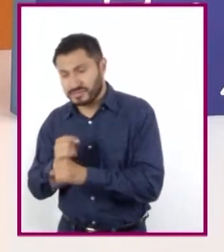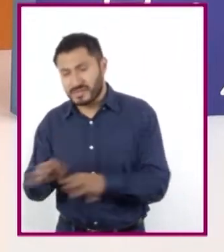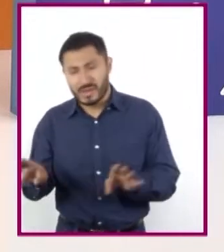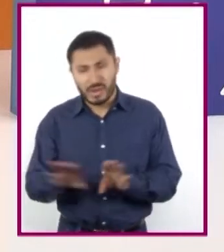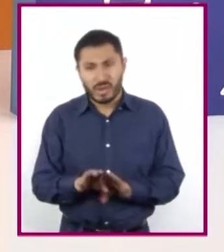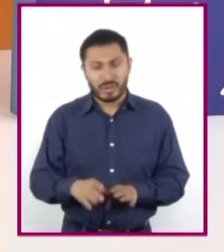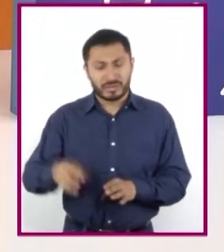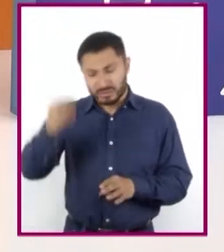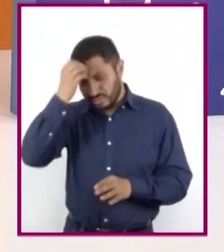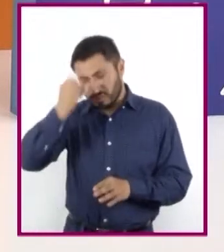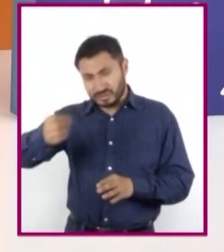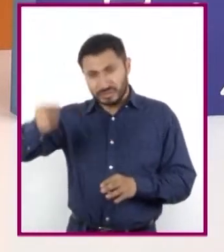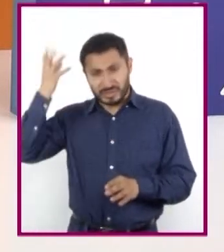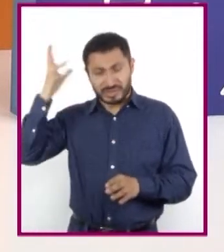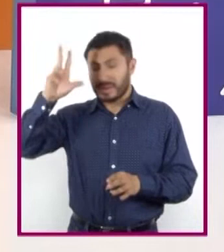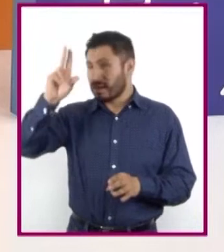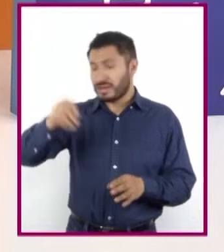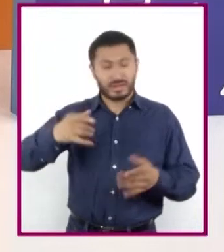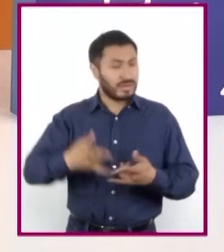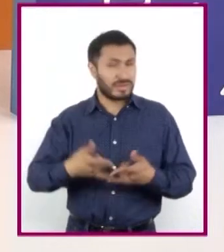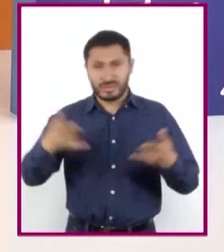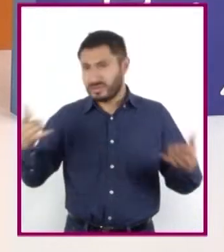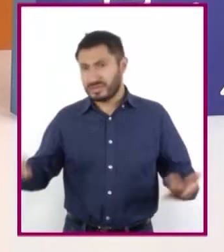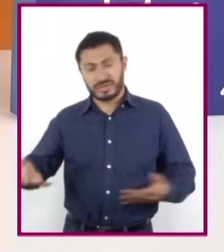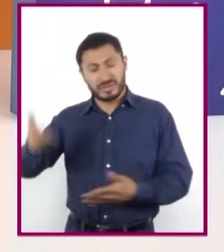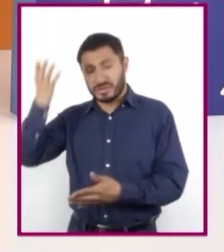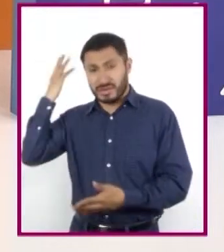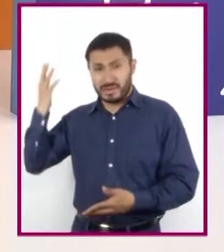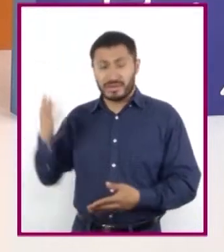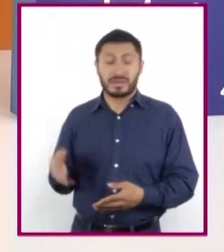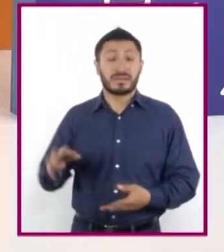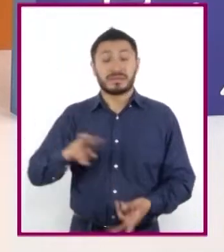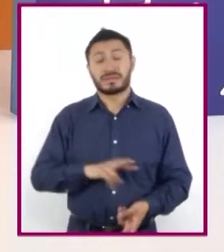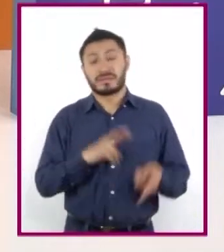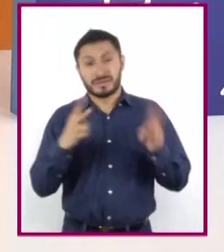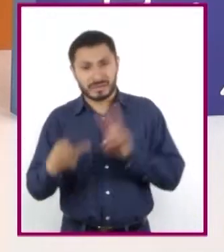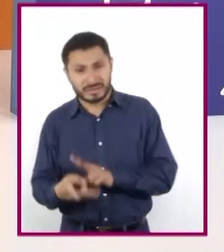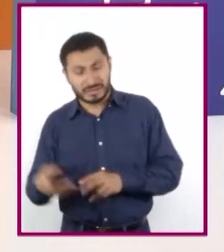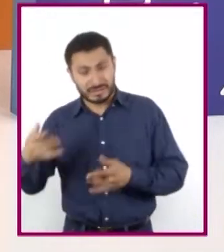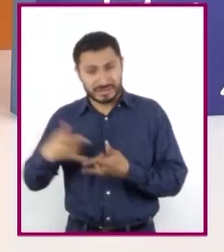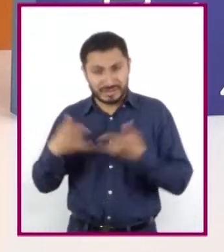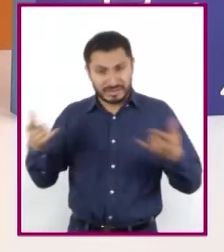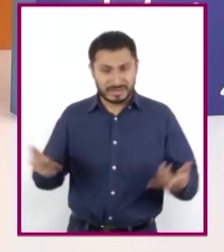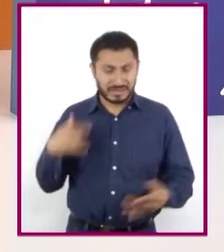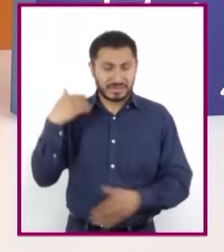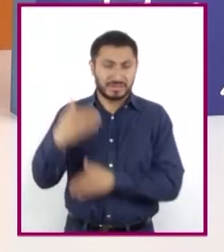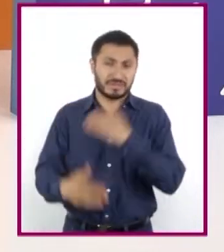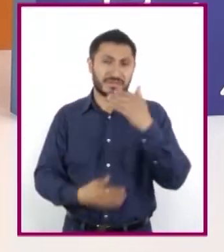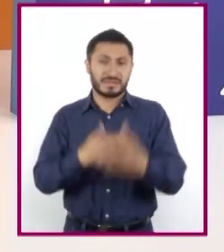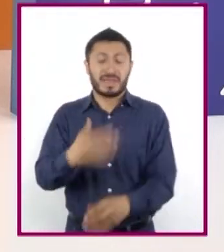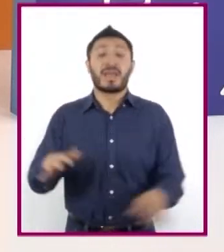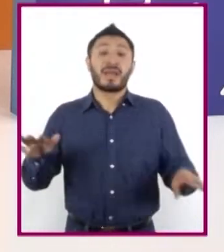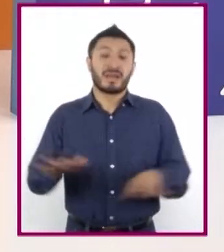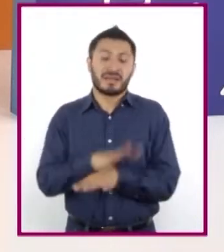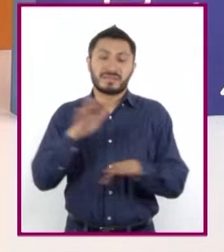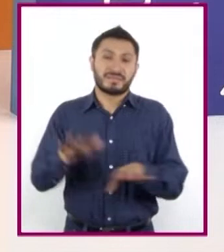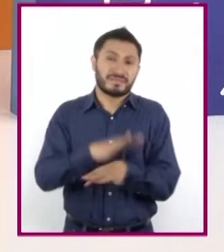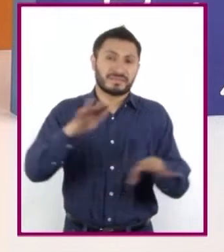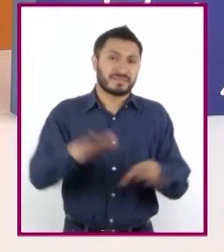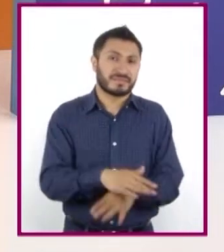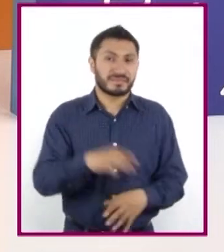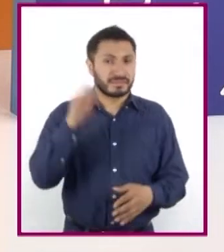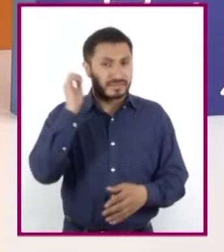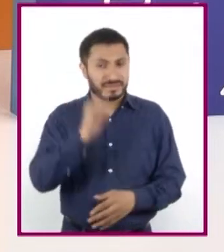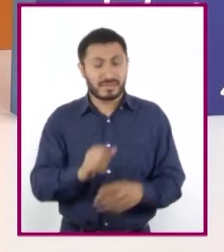sin olvidar que la historia es un conocimiento en constante cambio y que las verdades no pueden ser